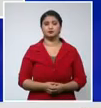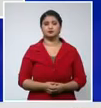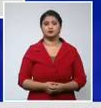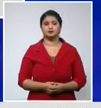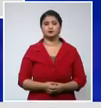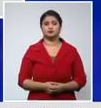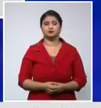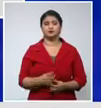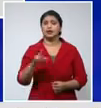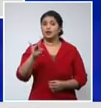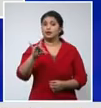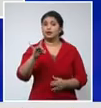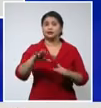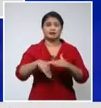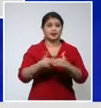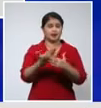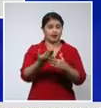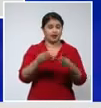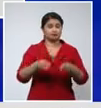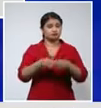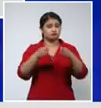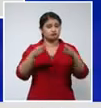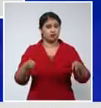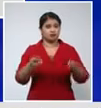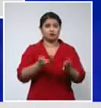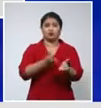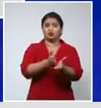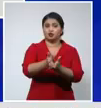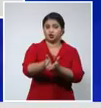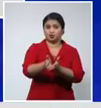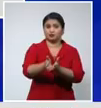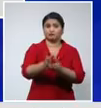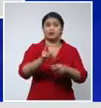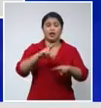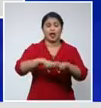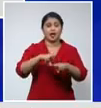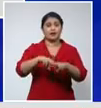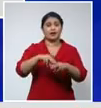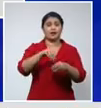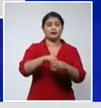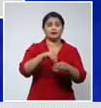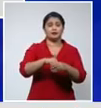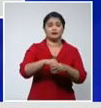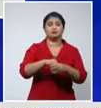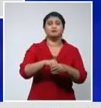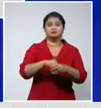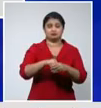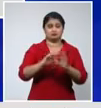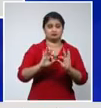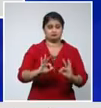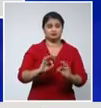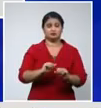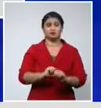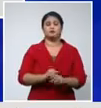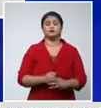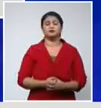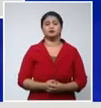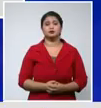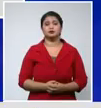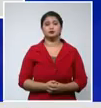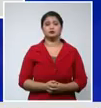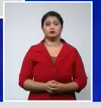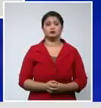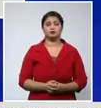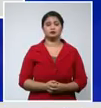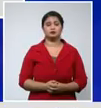días, se mantiene La Habana con 10 municipios, Mayabeque con 1 y Pinar del Río con 1. Y en